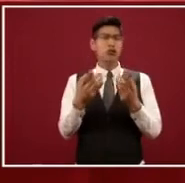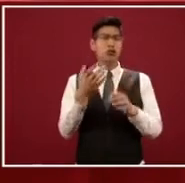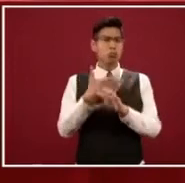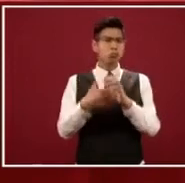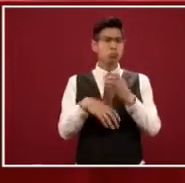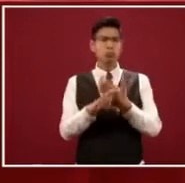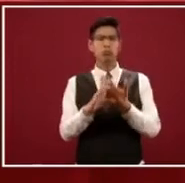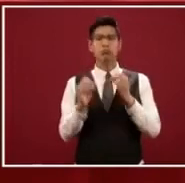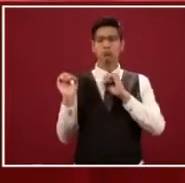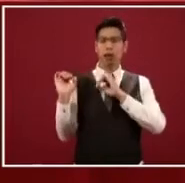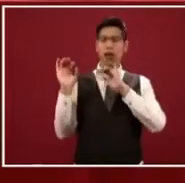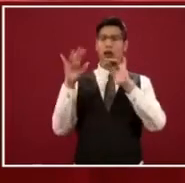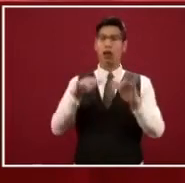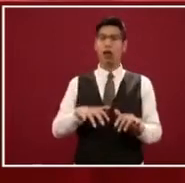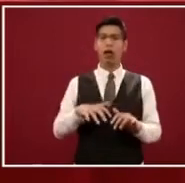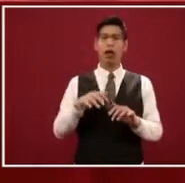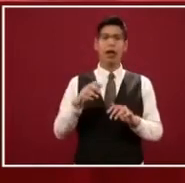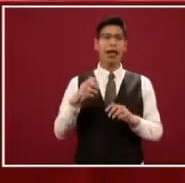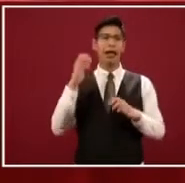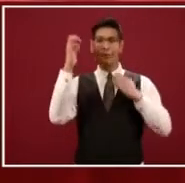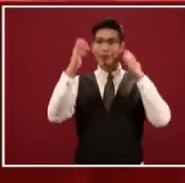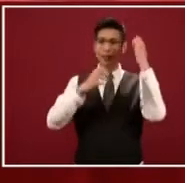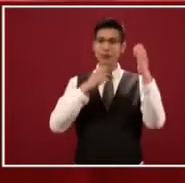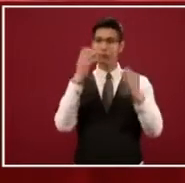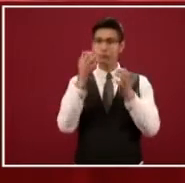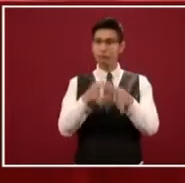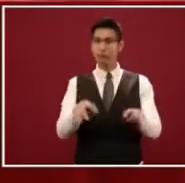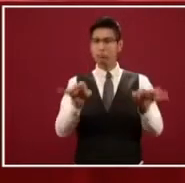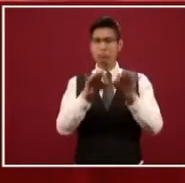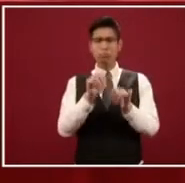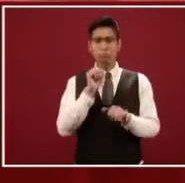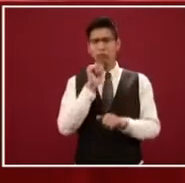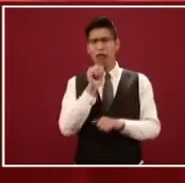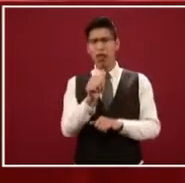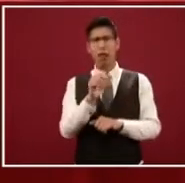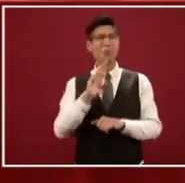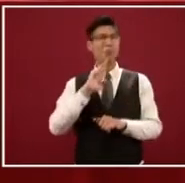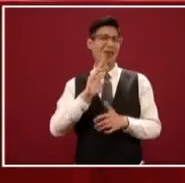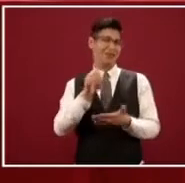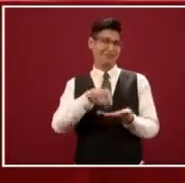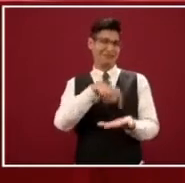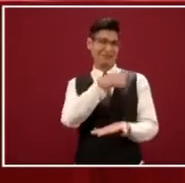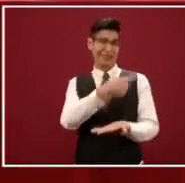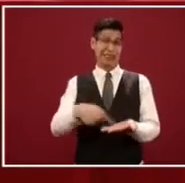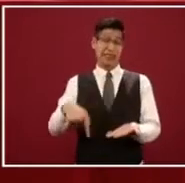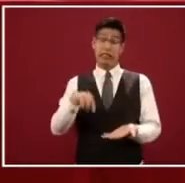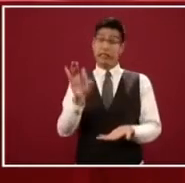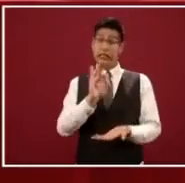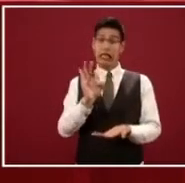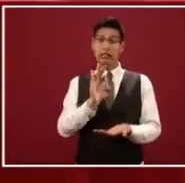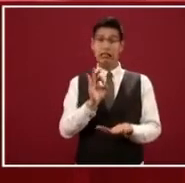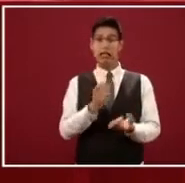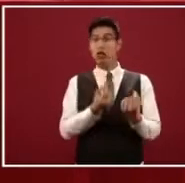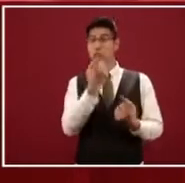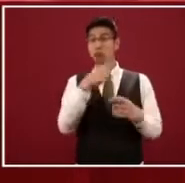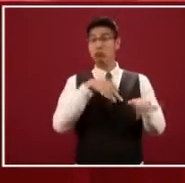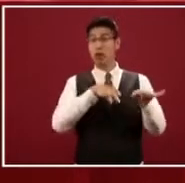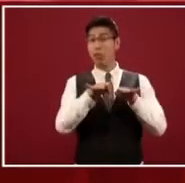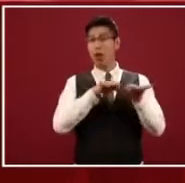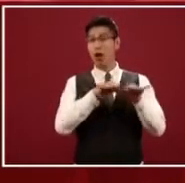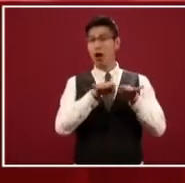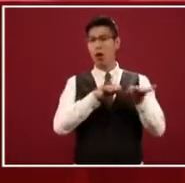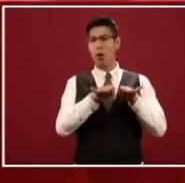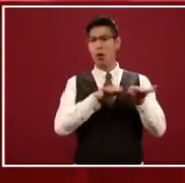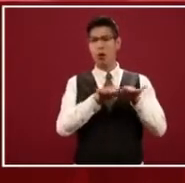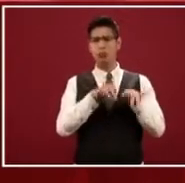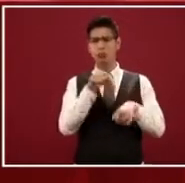las organizaciones públicas, sociales y privadas. En casi todos los trabajos o posiblemente en todos los trabajos hay alguna